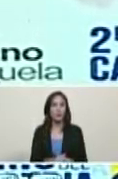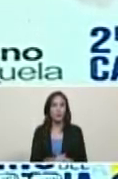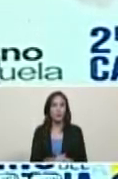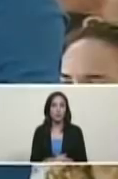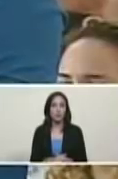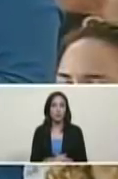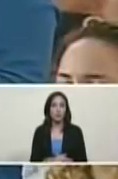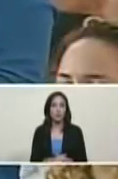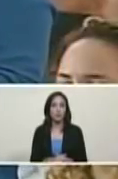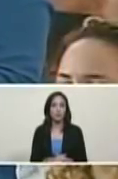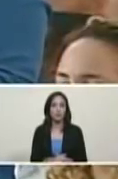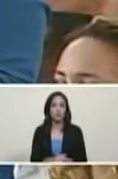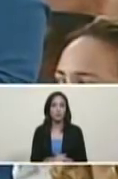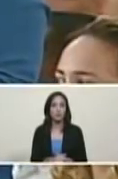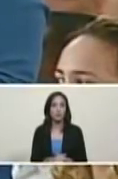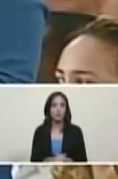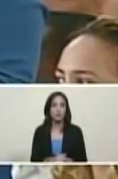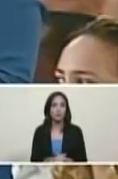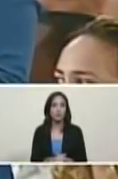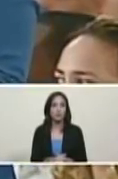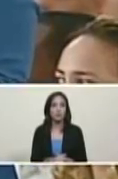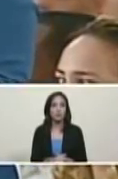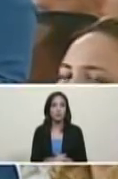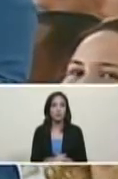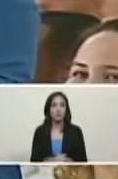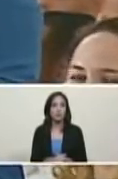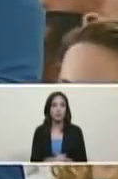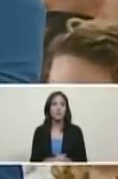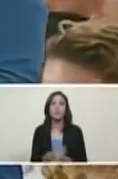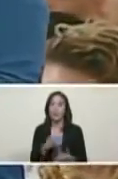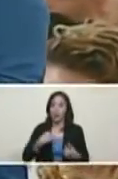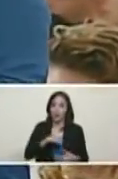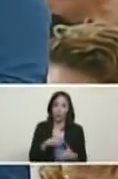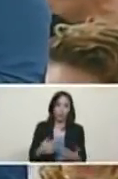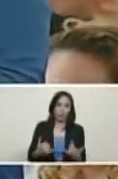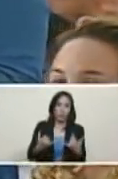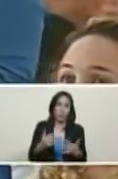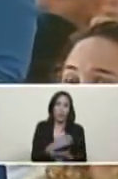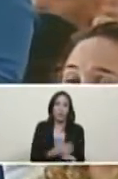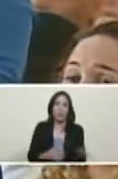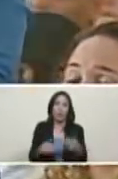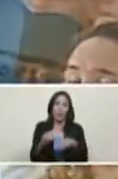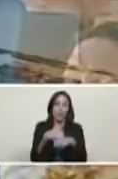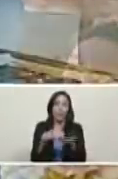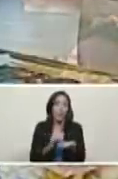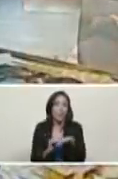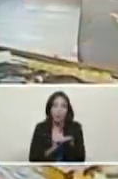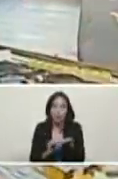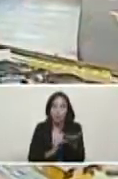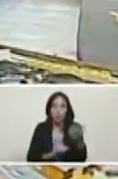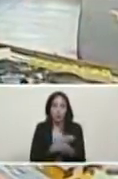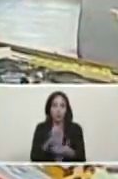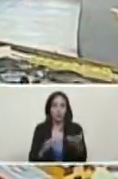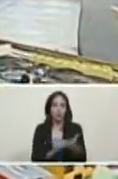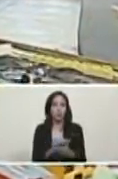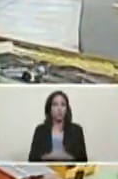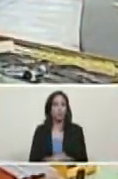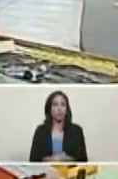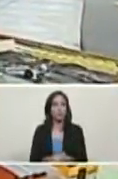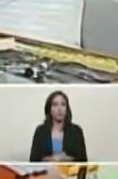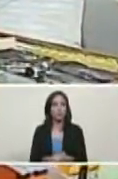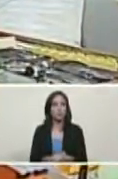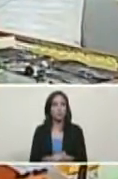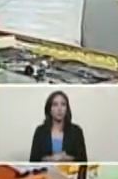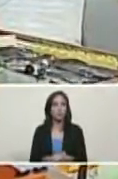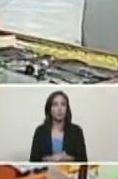concreta de acción para ver cómo comunidad resolvemos los problemas que nos encontramos en el territorio.